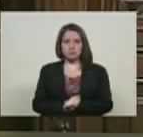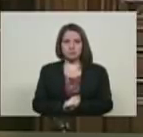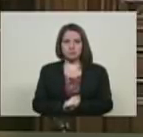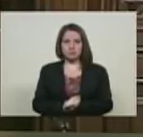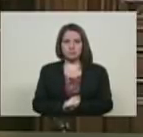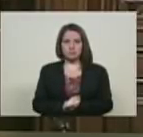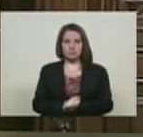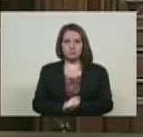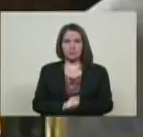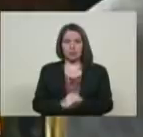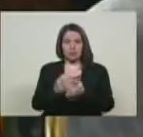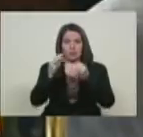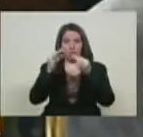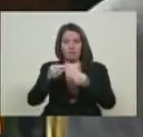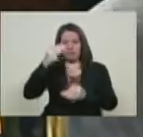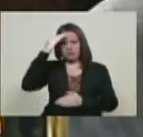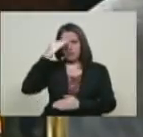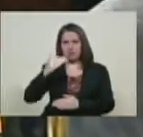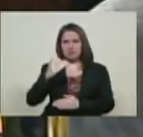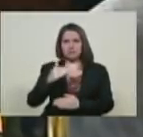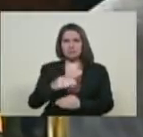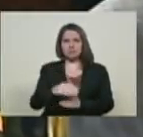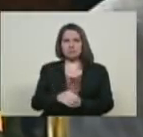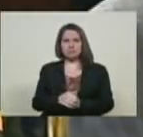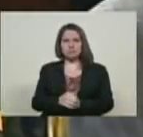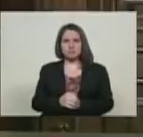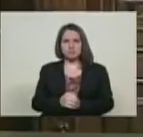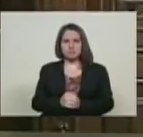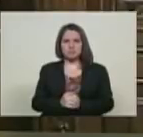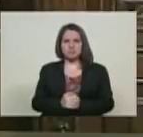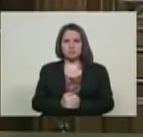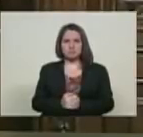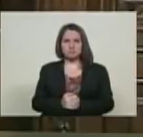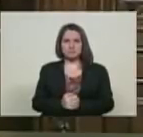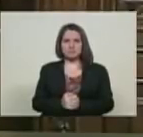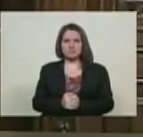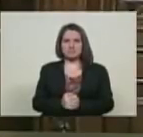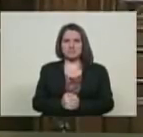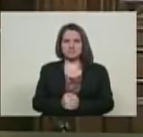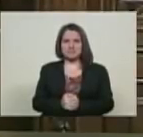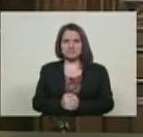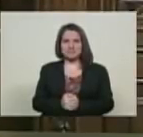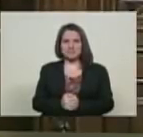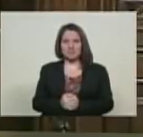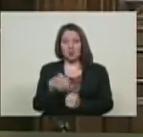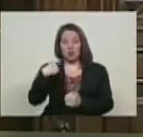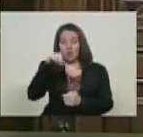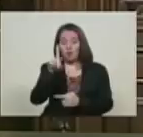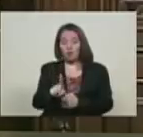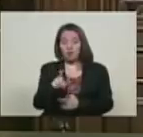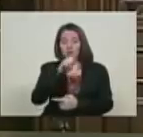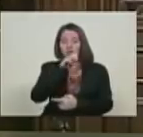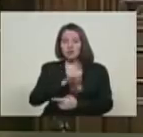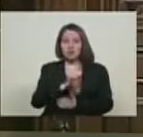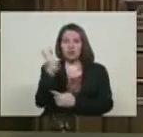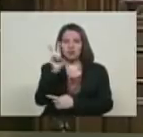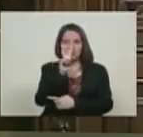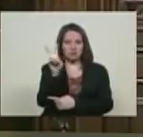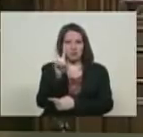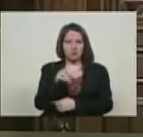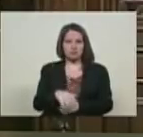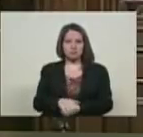oficiales, personal de tropa, en un atentado terrorista único en la historia de Venezuela,